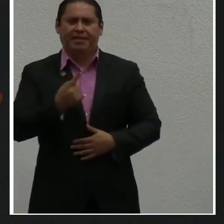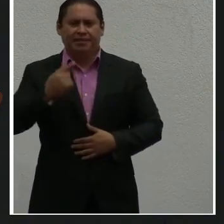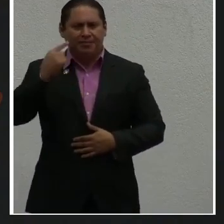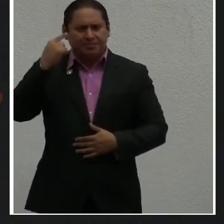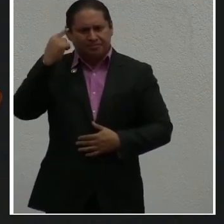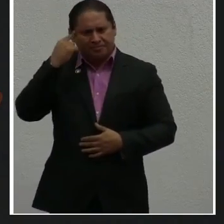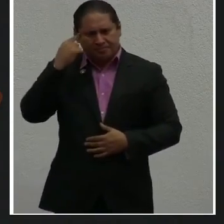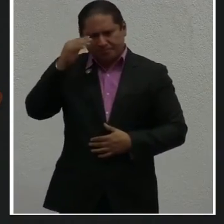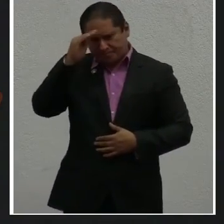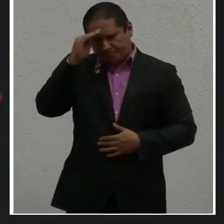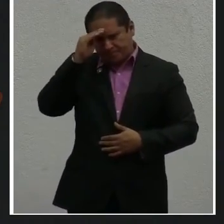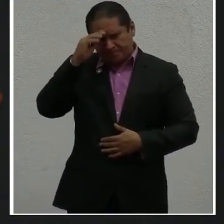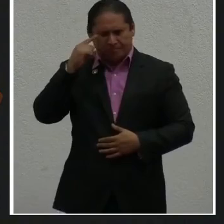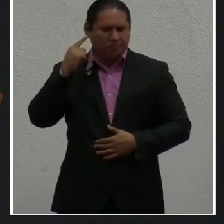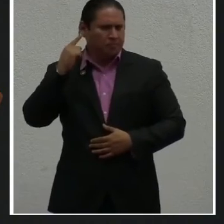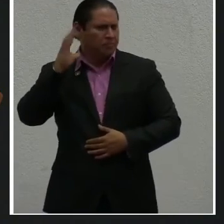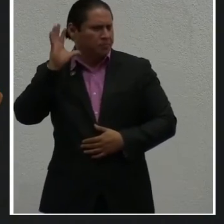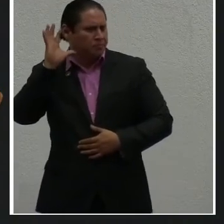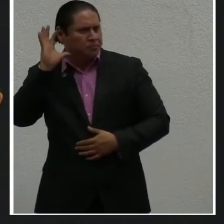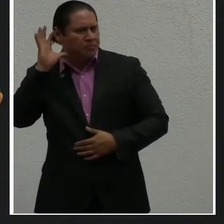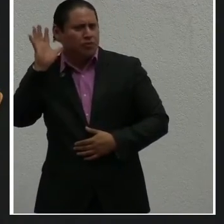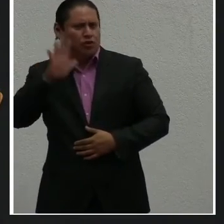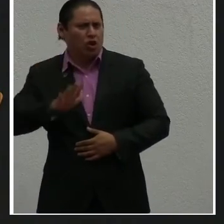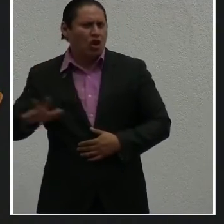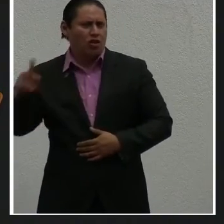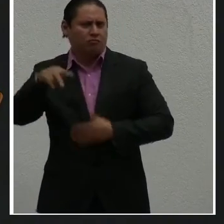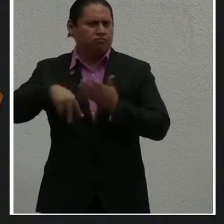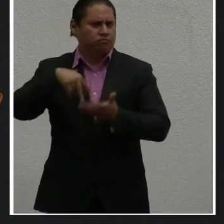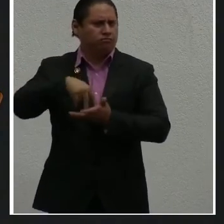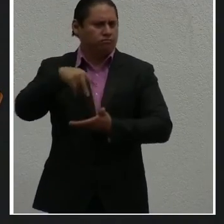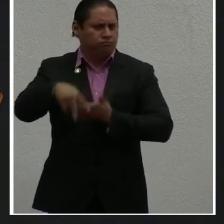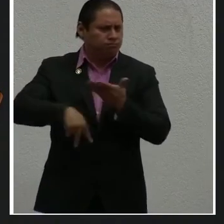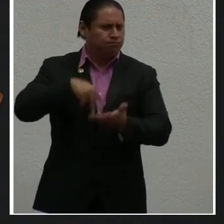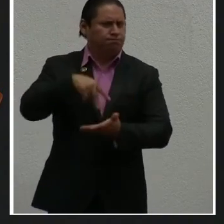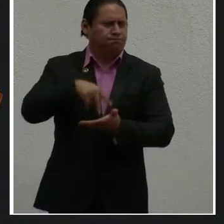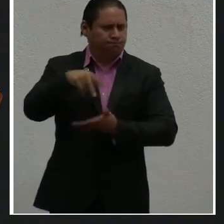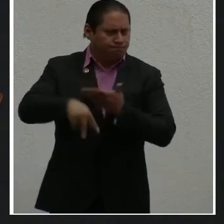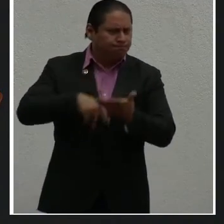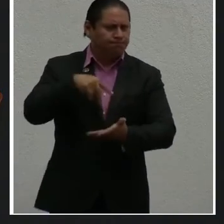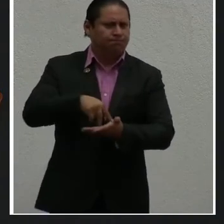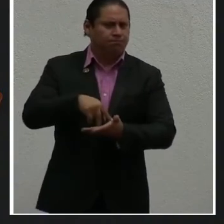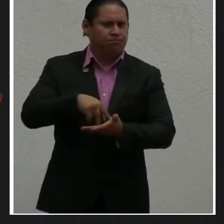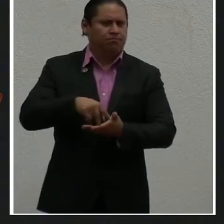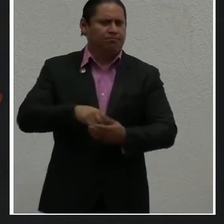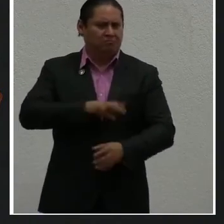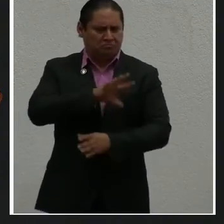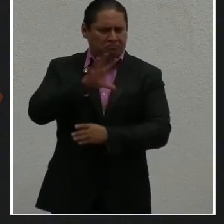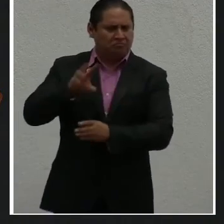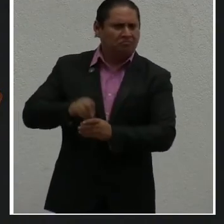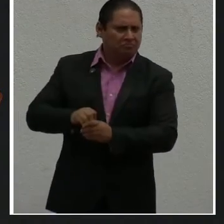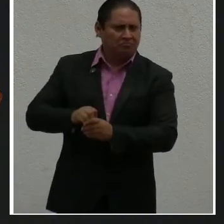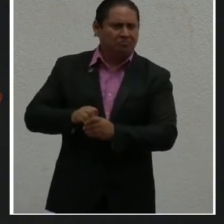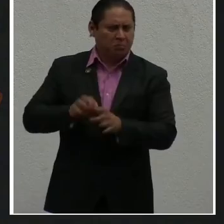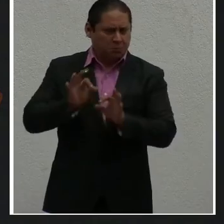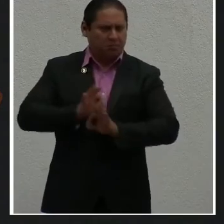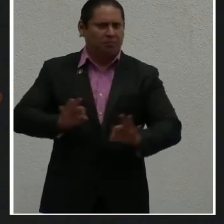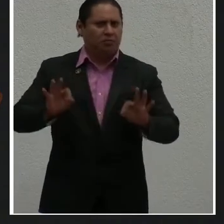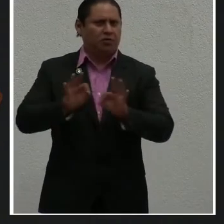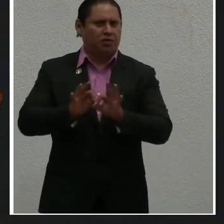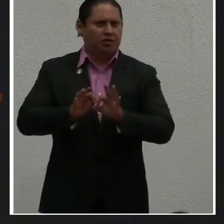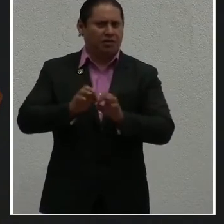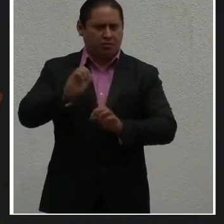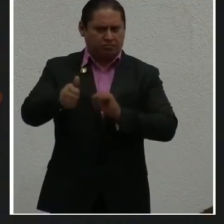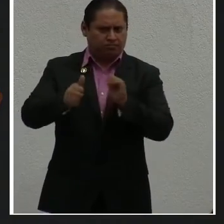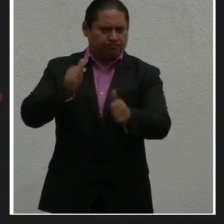atención escuchando todas las participaciones, muy nutridas por supuesto, y muy importantes cada posicionamiento,